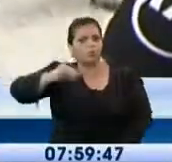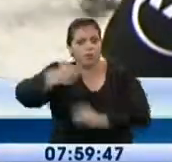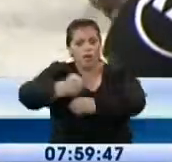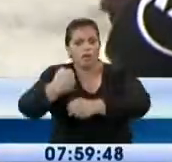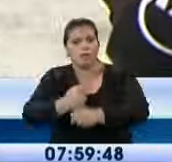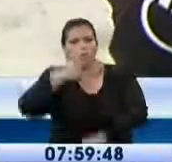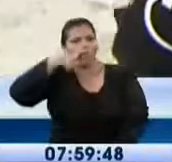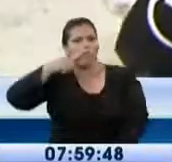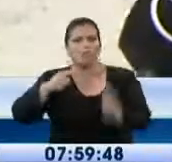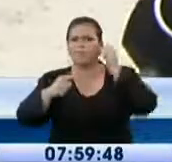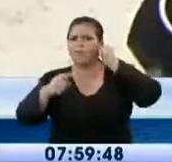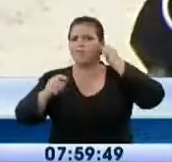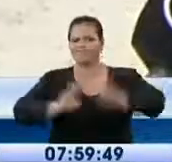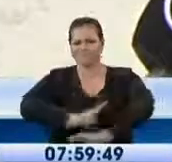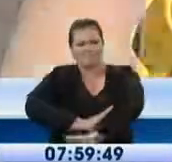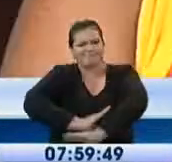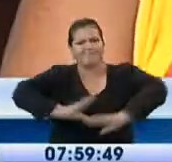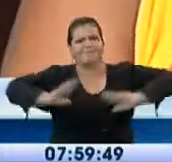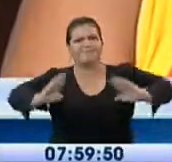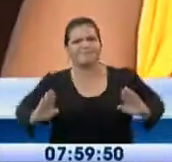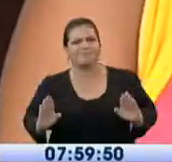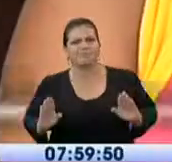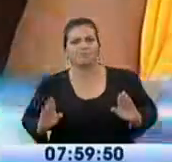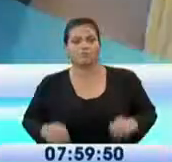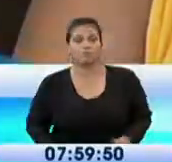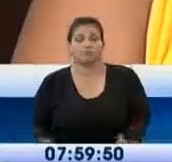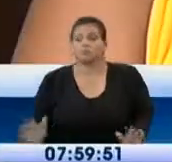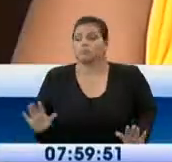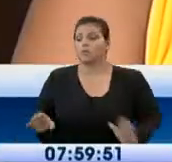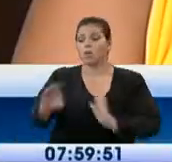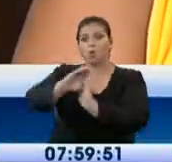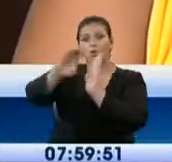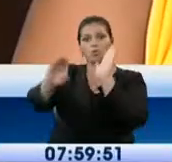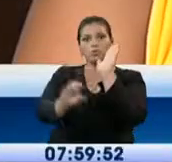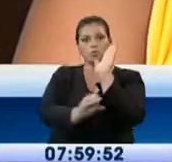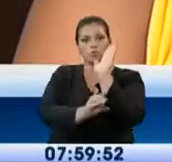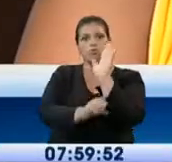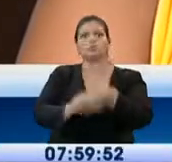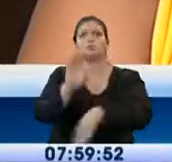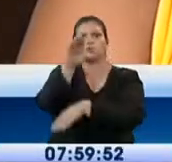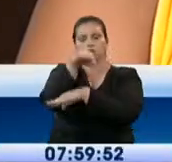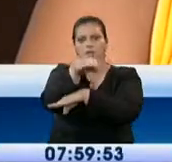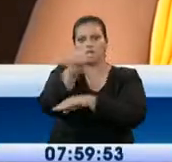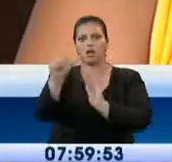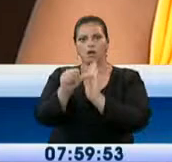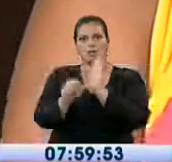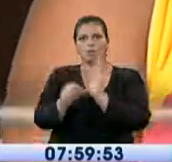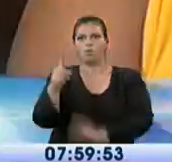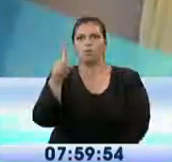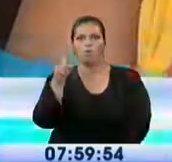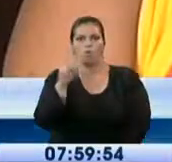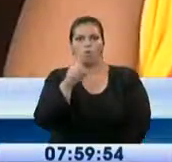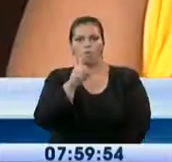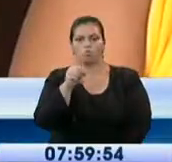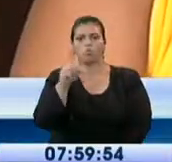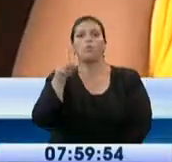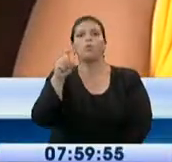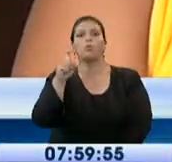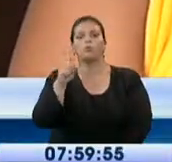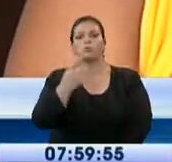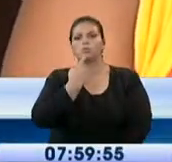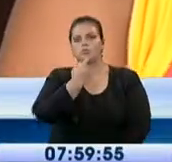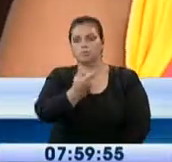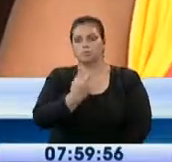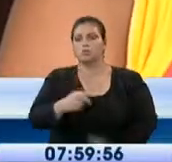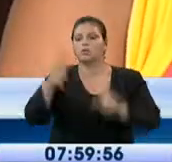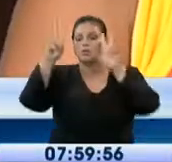muchas veces no vale traslocarlos. La Constitución de la República del Ecuador, en su artículo 11, inciso 2, reconoce la identidad de género